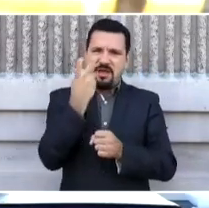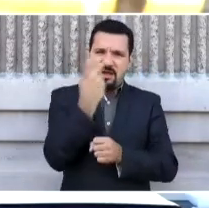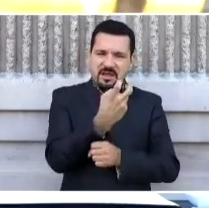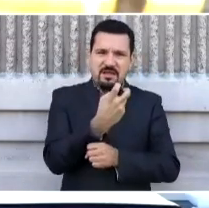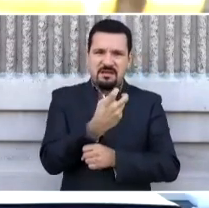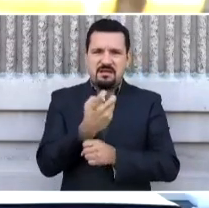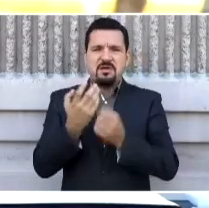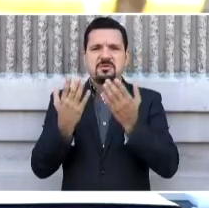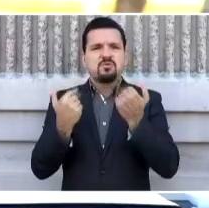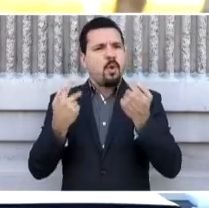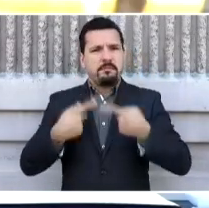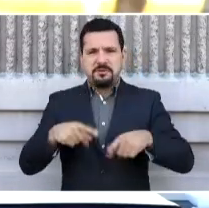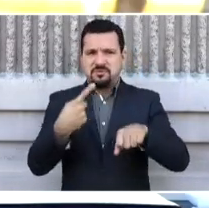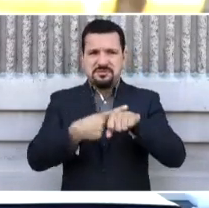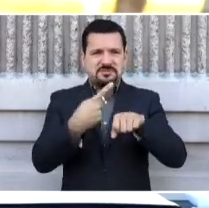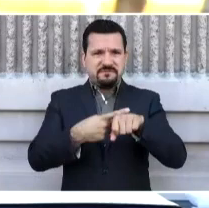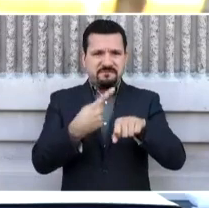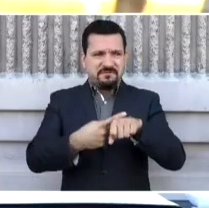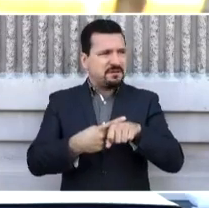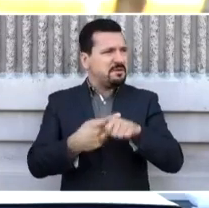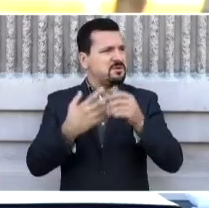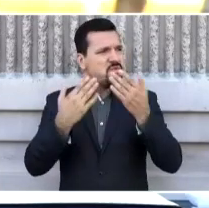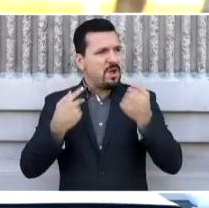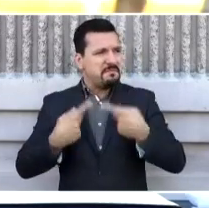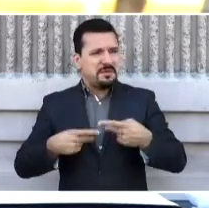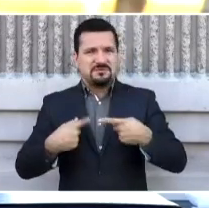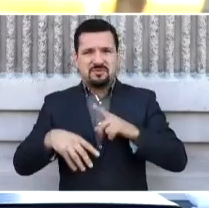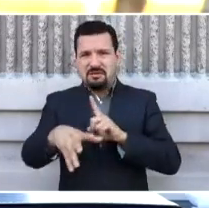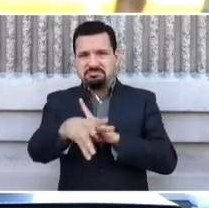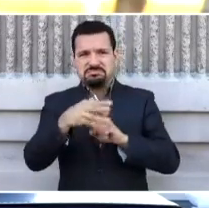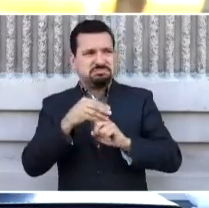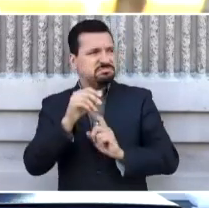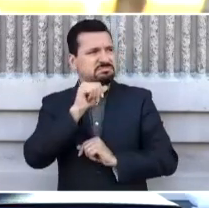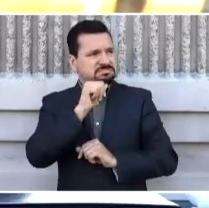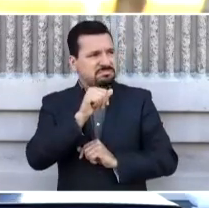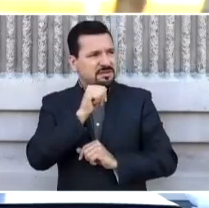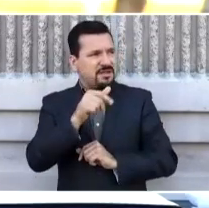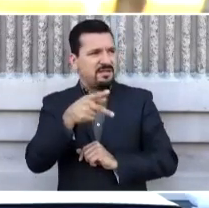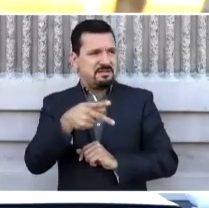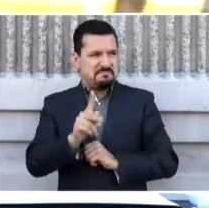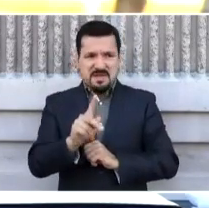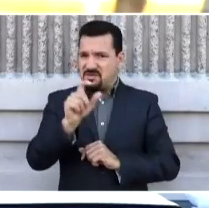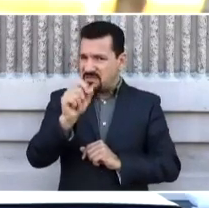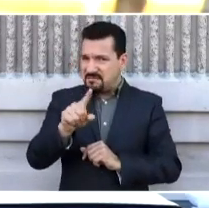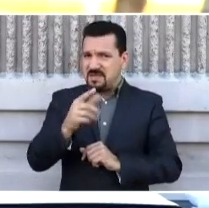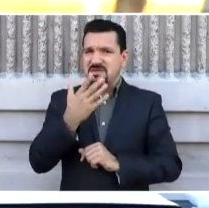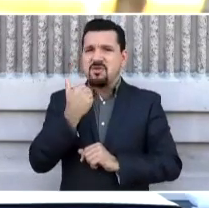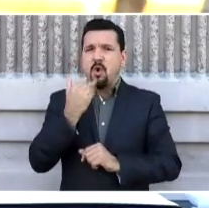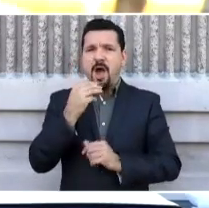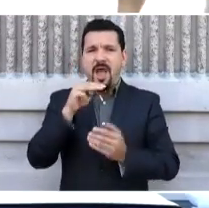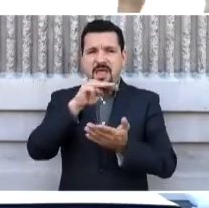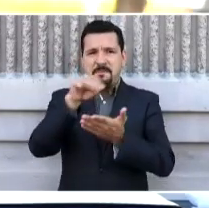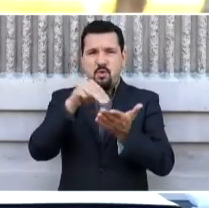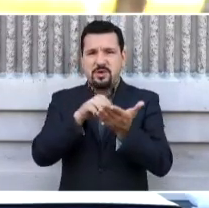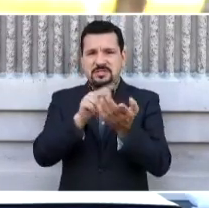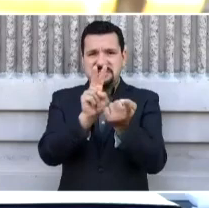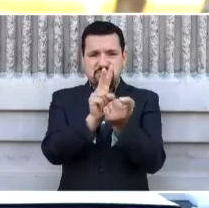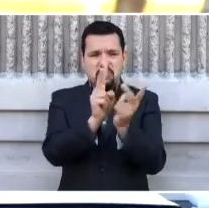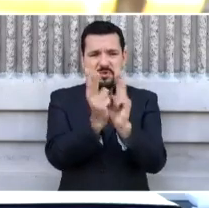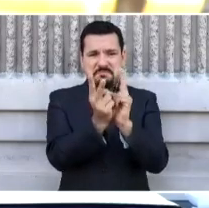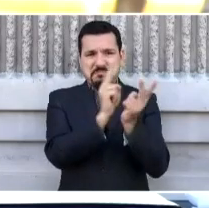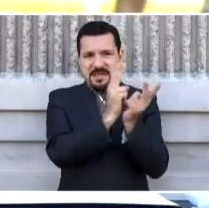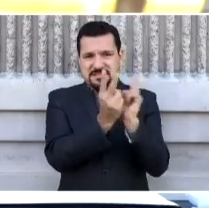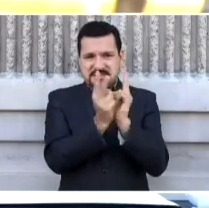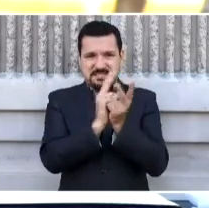no haber presentado casos, pero además que no tengan municipios vecinos con casos. Y